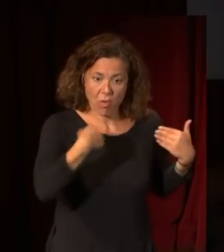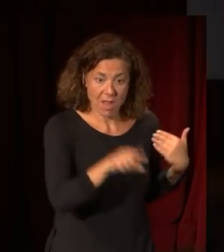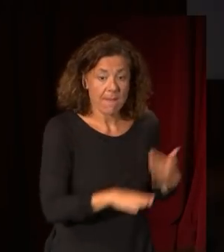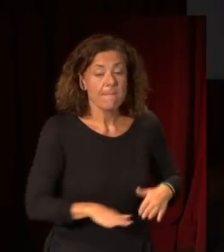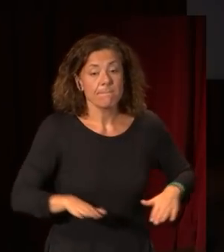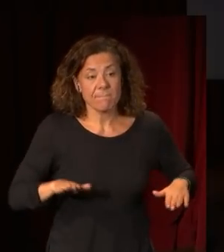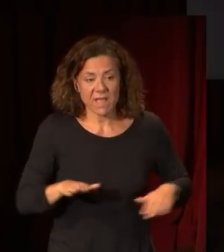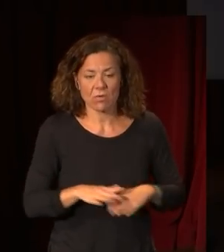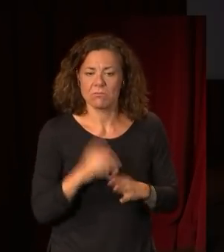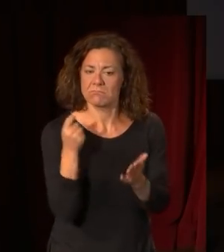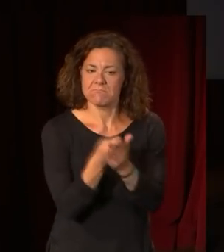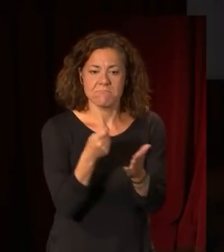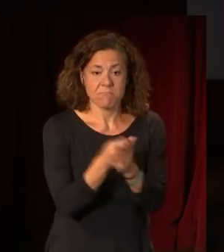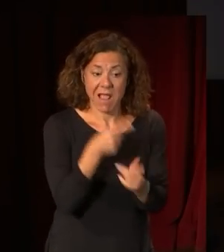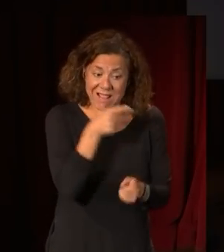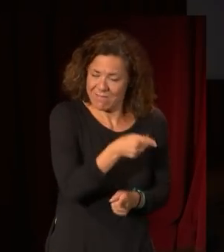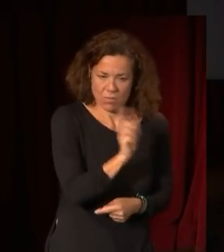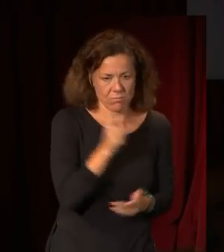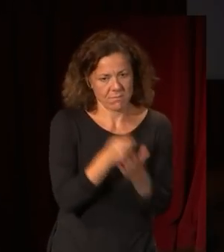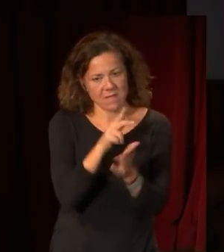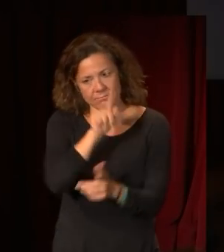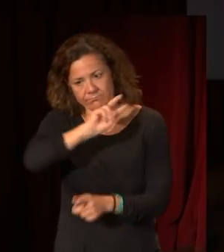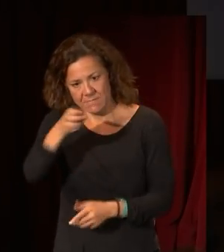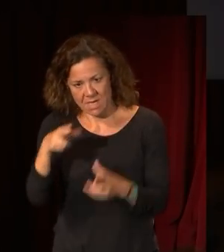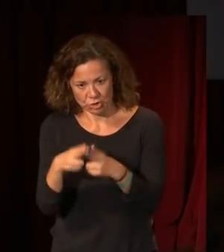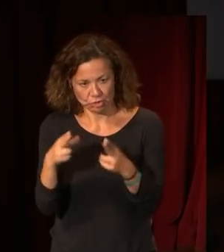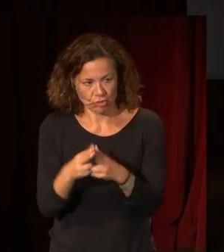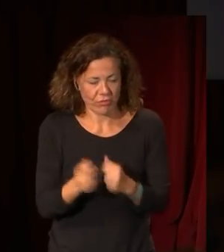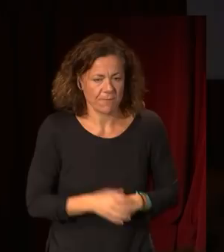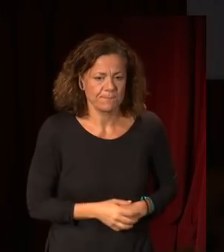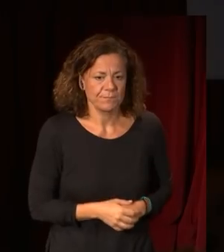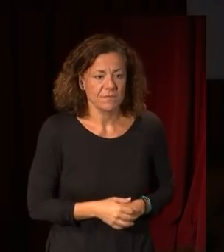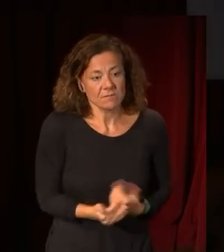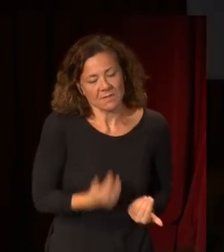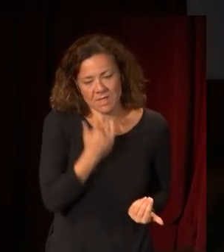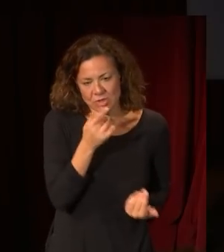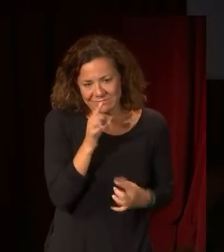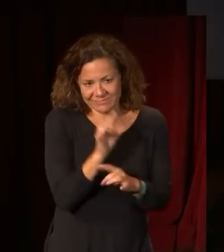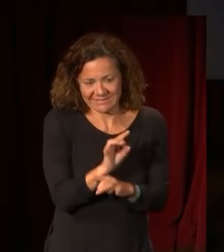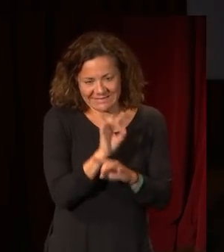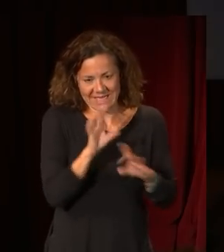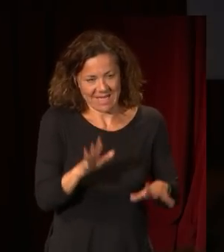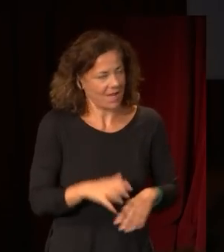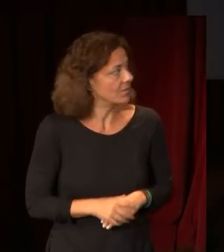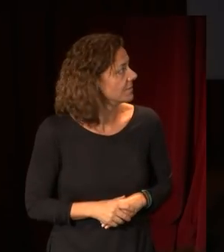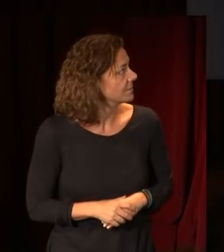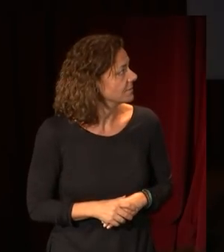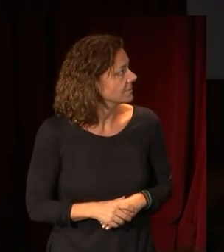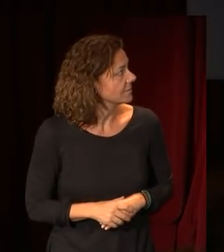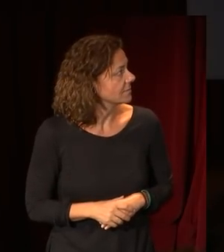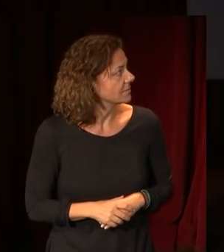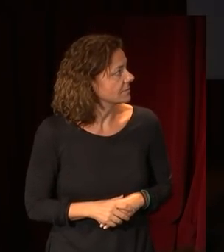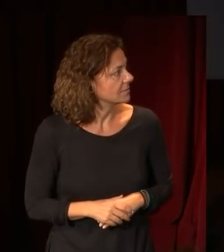embargo no le pagan a él le pagan al socio en todo en una señal muy evidente de